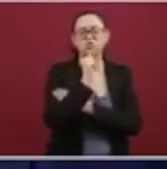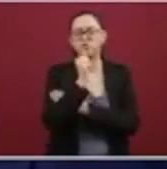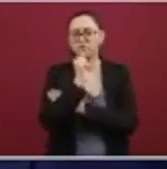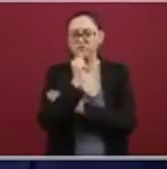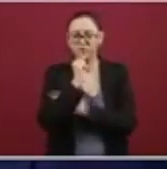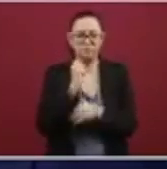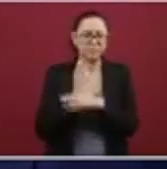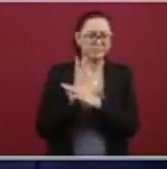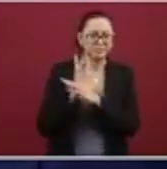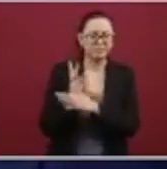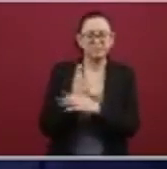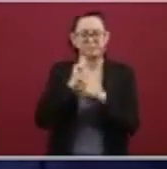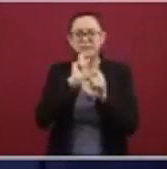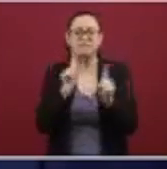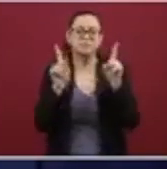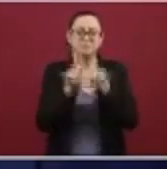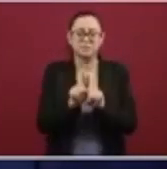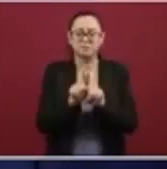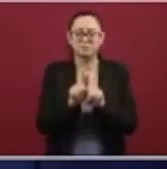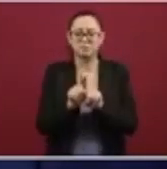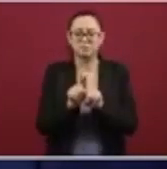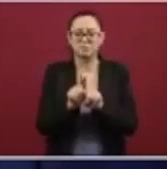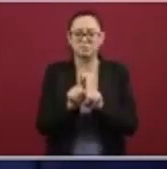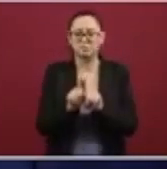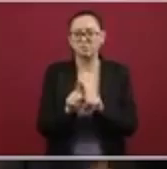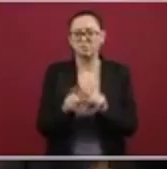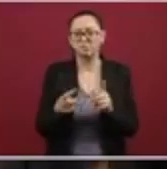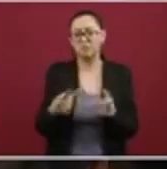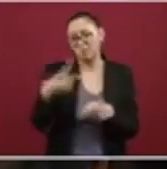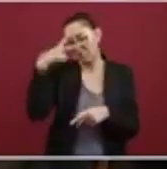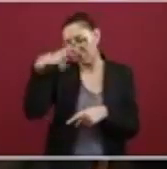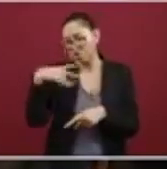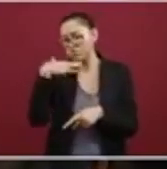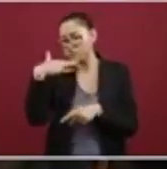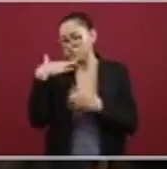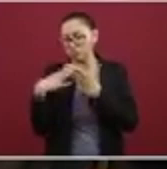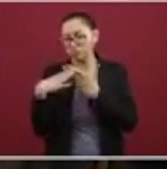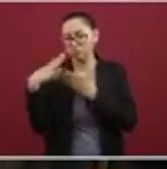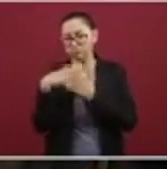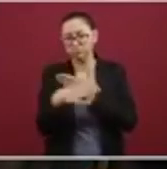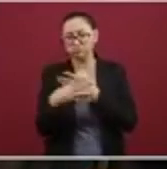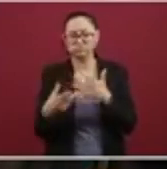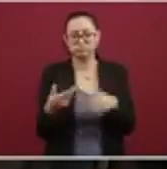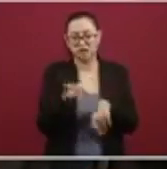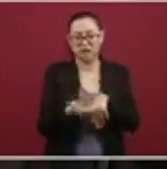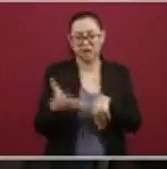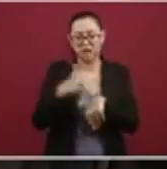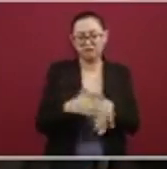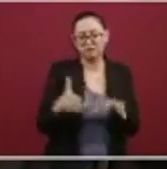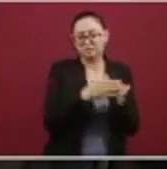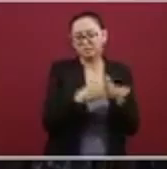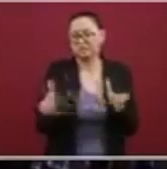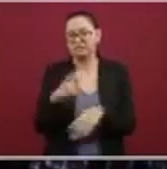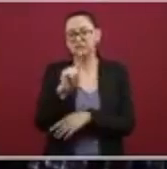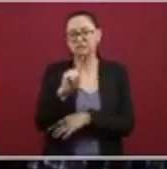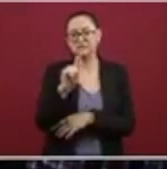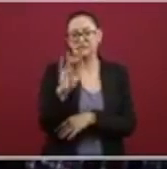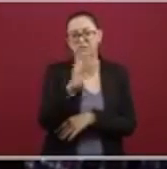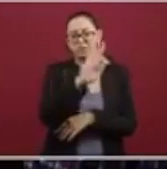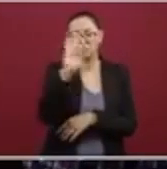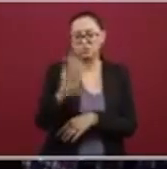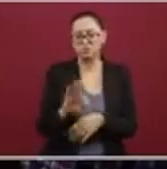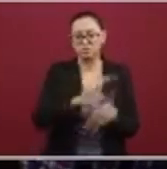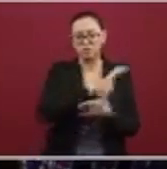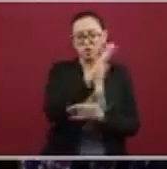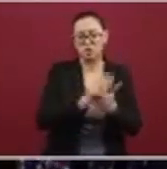nota, y también señala, de acuerdo con Mexicanos contra la Corrupción, que en esta administración el 70% de los contratos